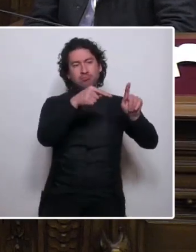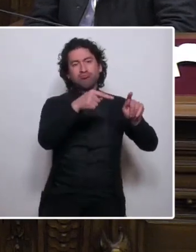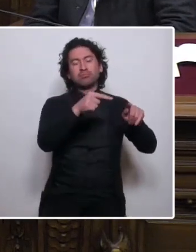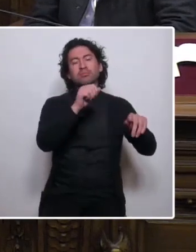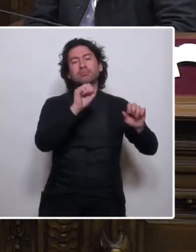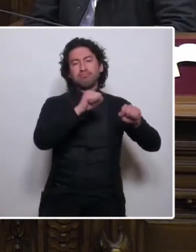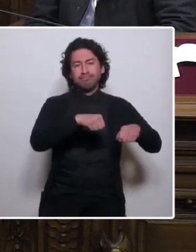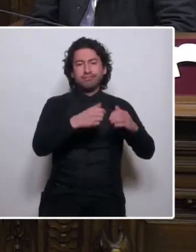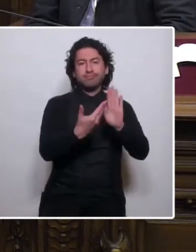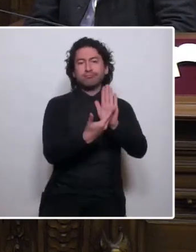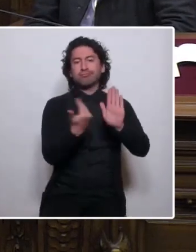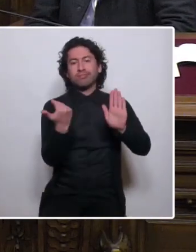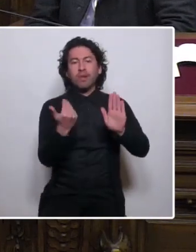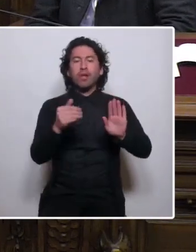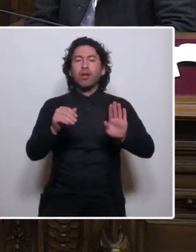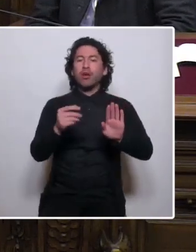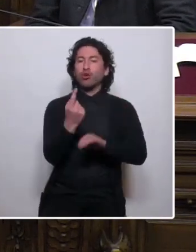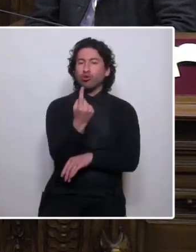Pasamos a la página 11.